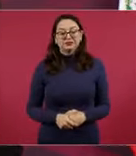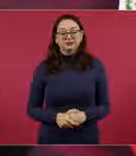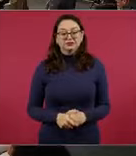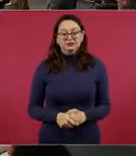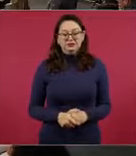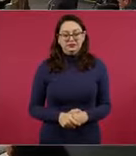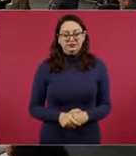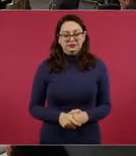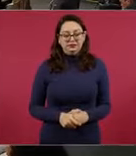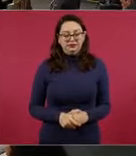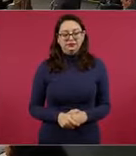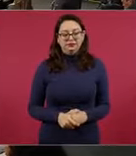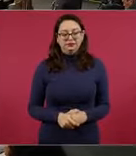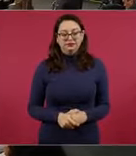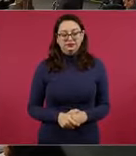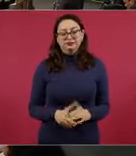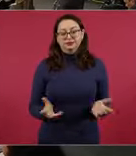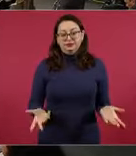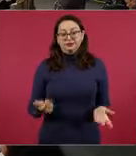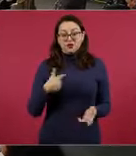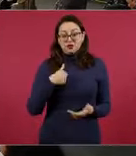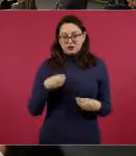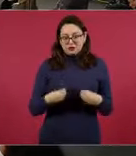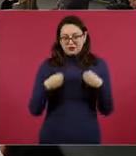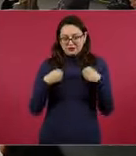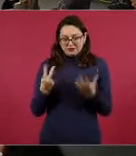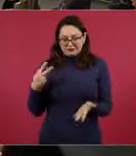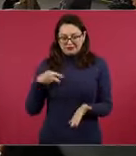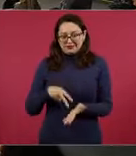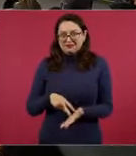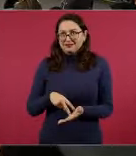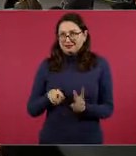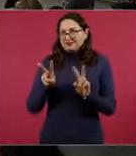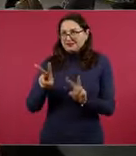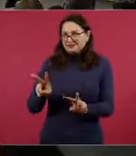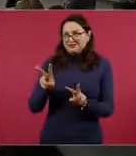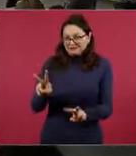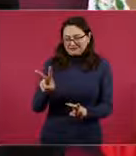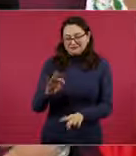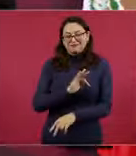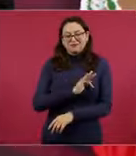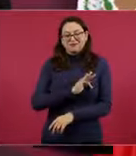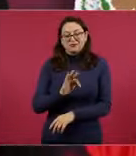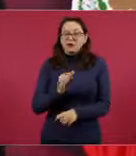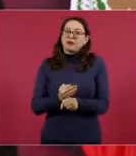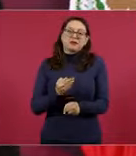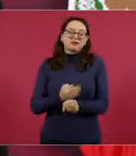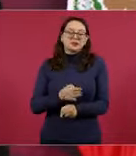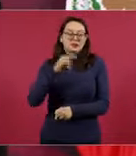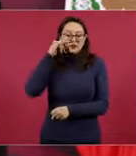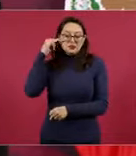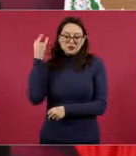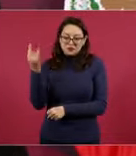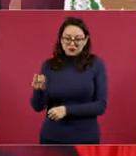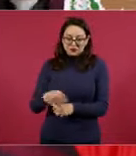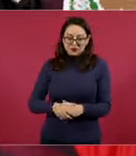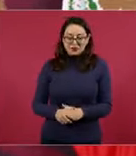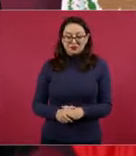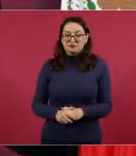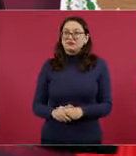Entonces, ya viviendo allá, ya voy a tener posibilidad ahora no puedo, aunque